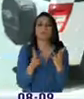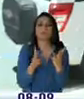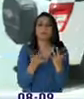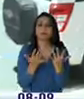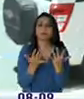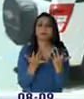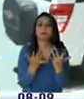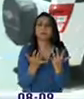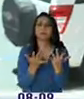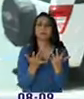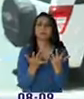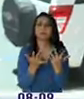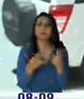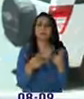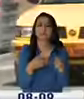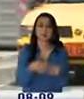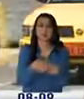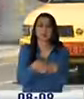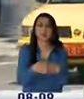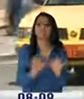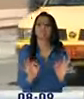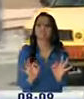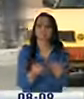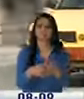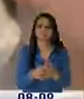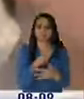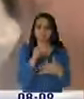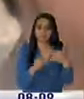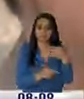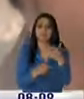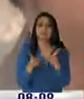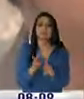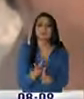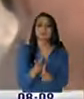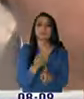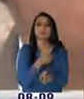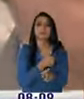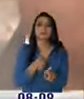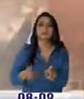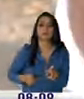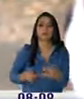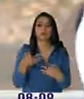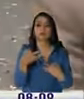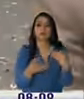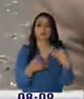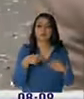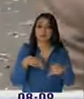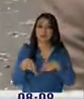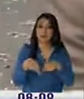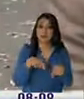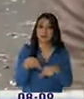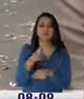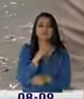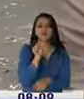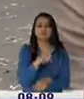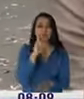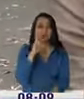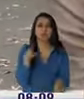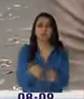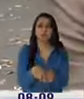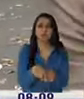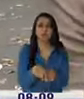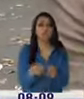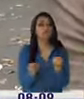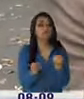reducción de las carreras en las calles. Puntos en los que concuerda Guillermo Abad, presidente de Justicia Vial, quien además considera que lo que se ha